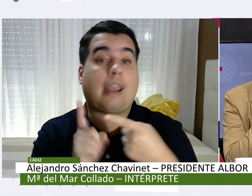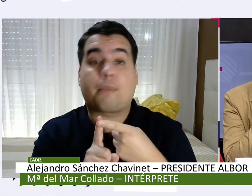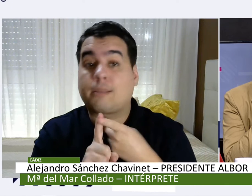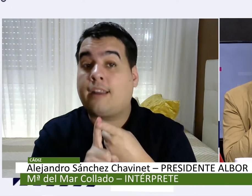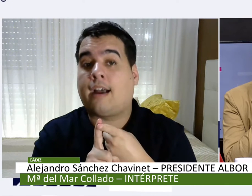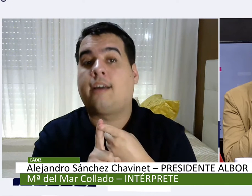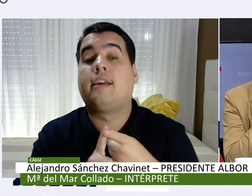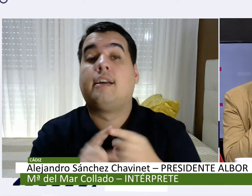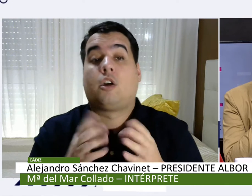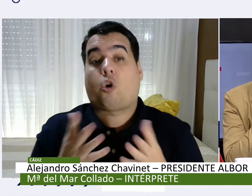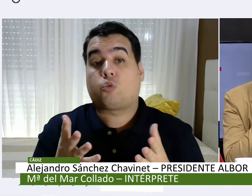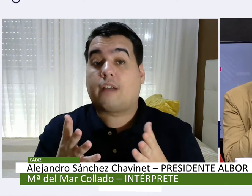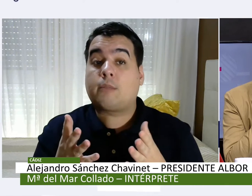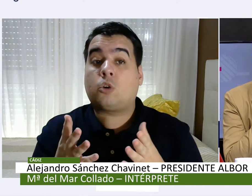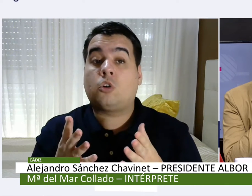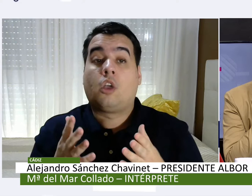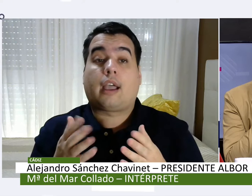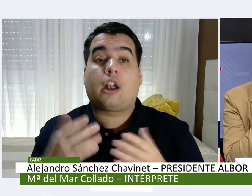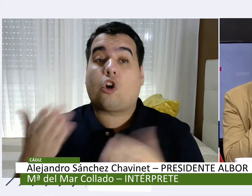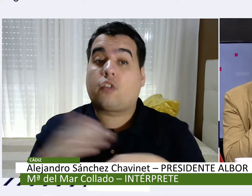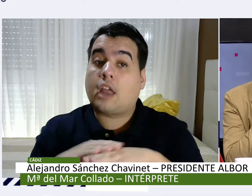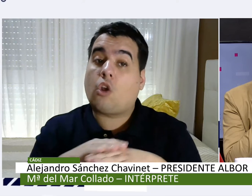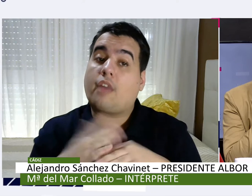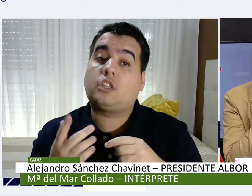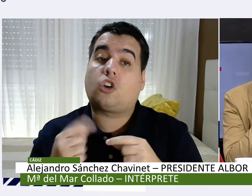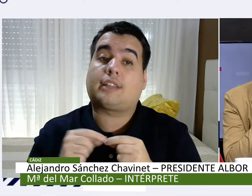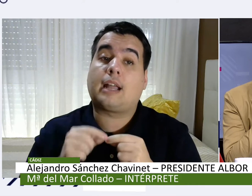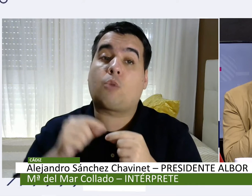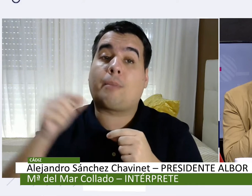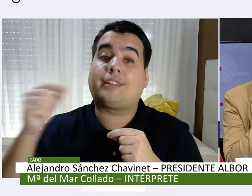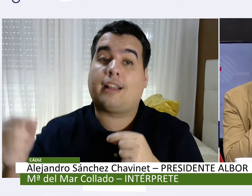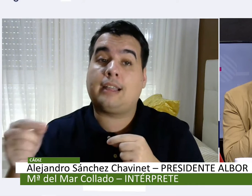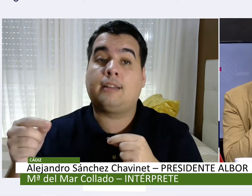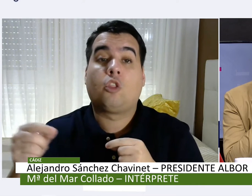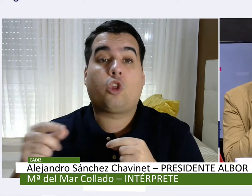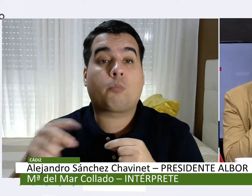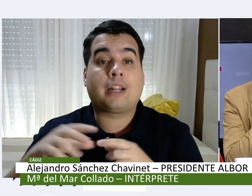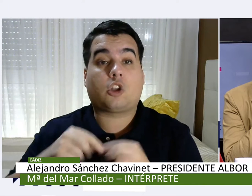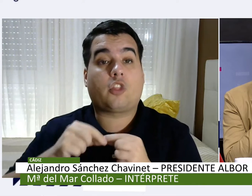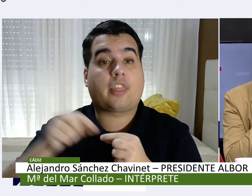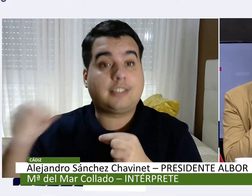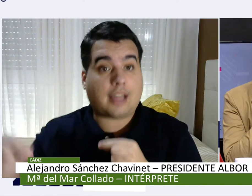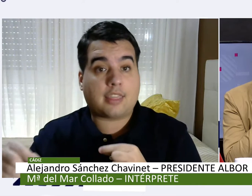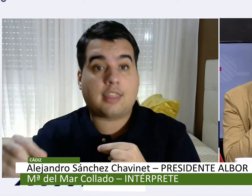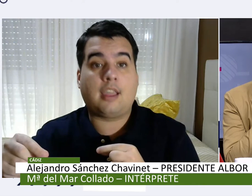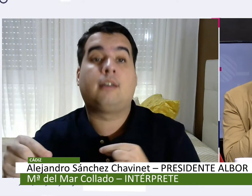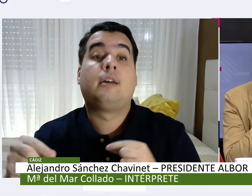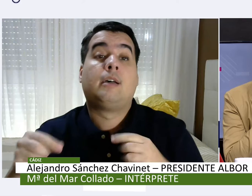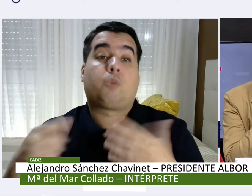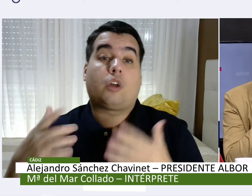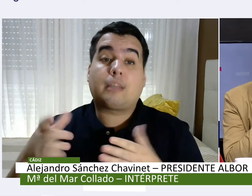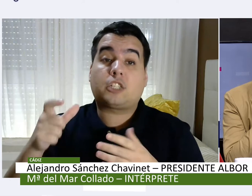son que la primera, como sabemos, que el gobierno ha dicho que tenemos que mantener 2 metros de